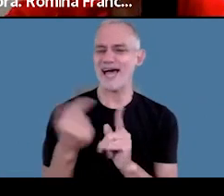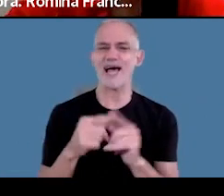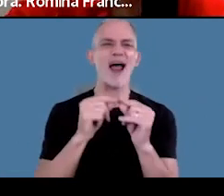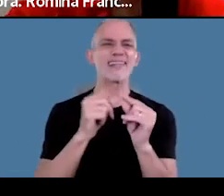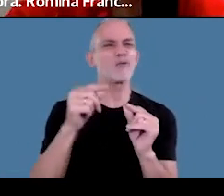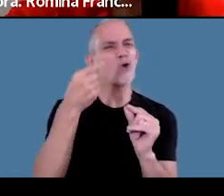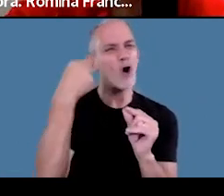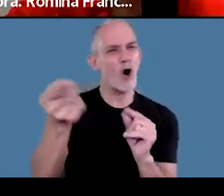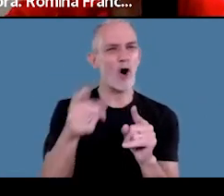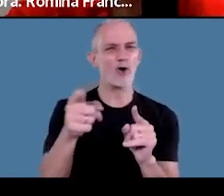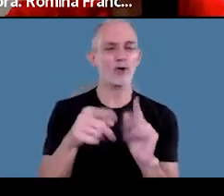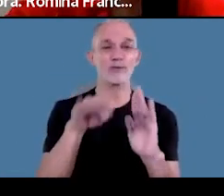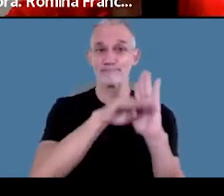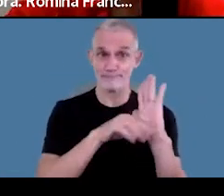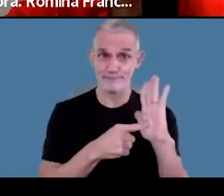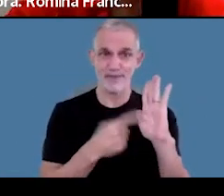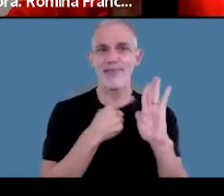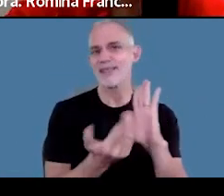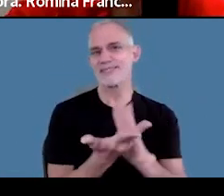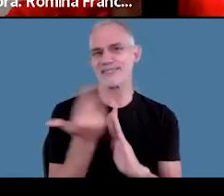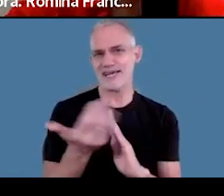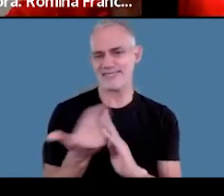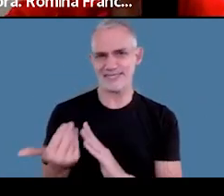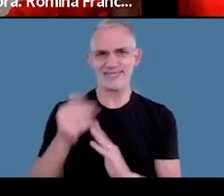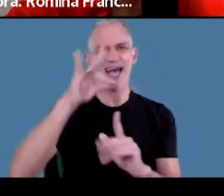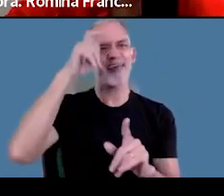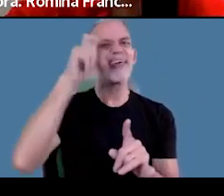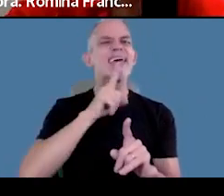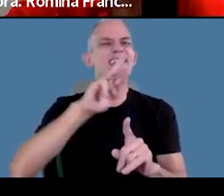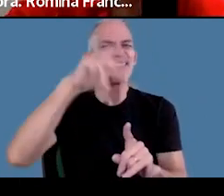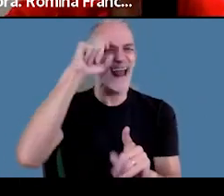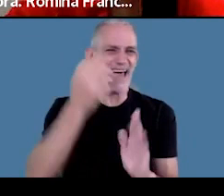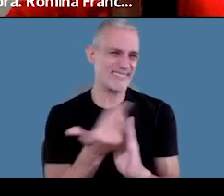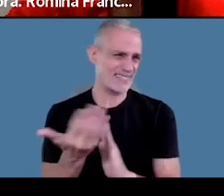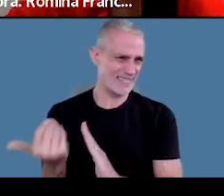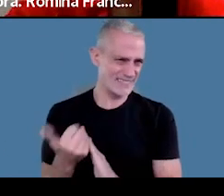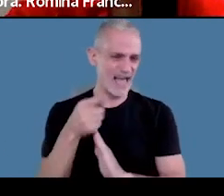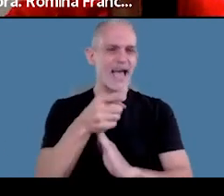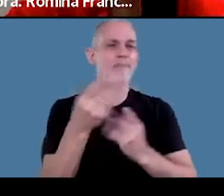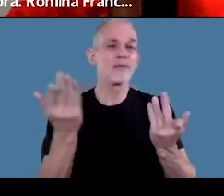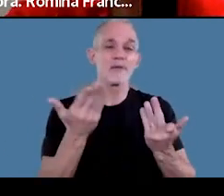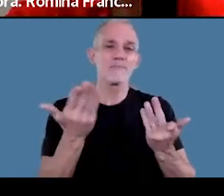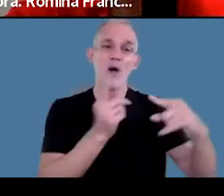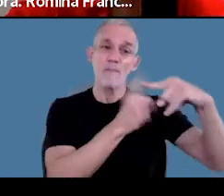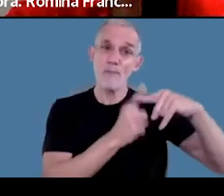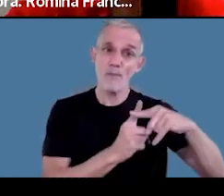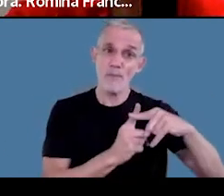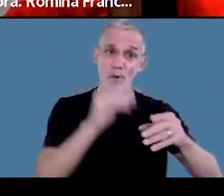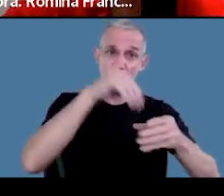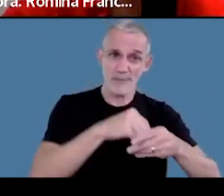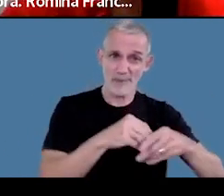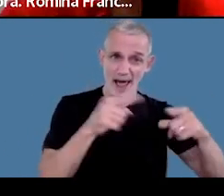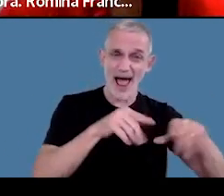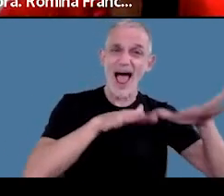artículos, la norma los detrae y nos indica que no nos van a generar